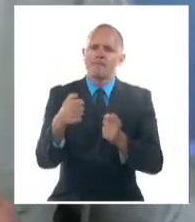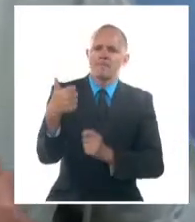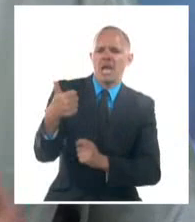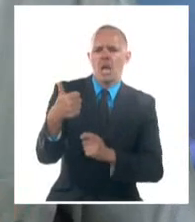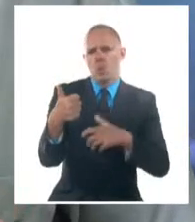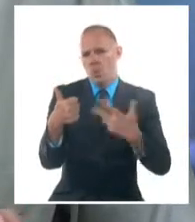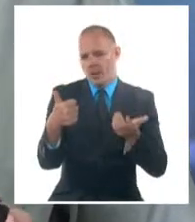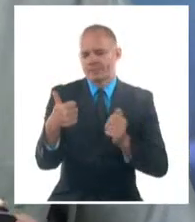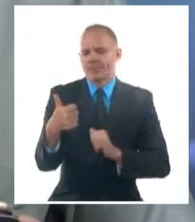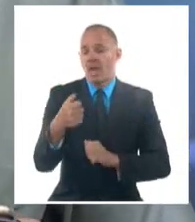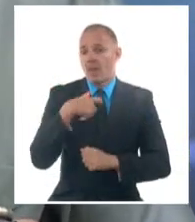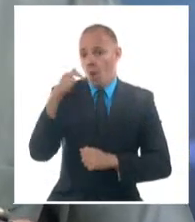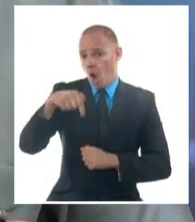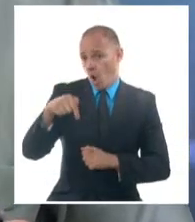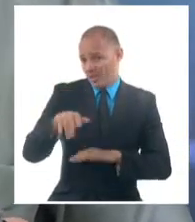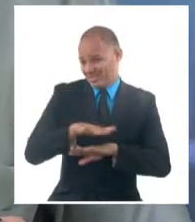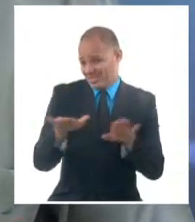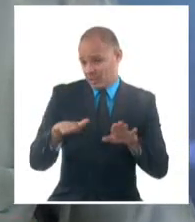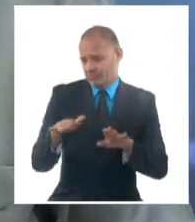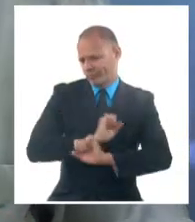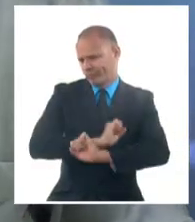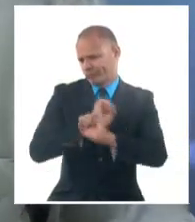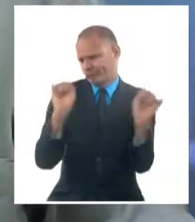el horario diurno fue de